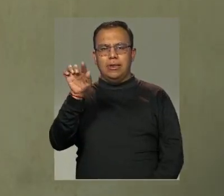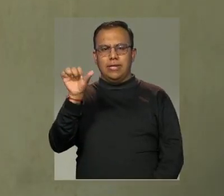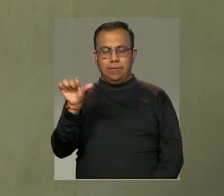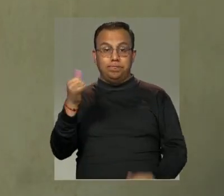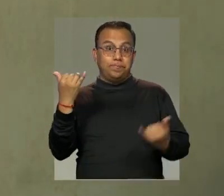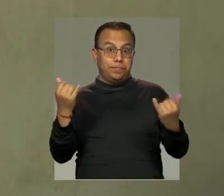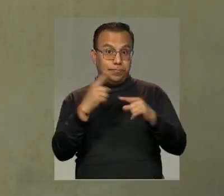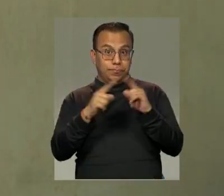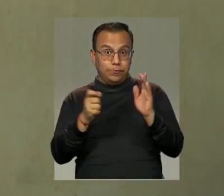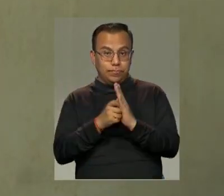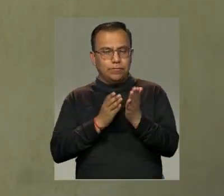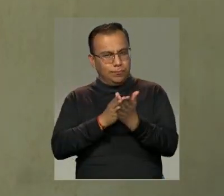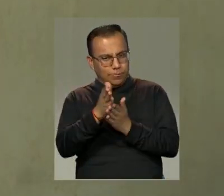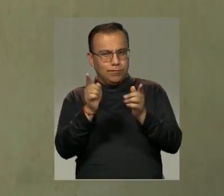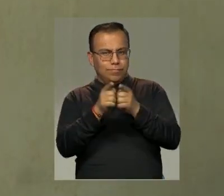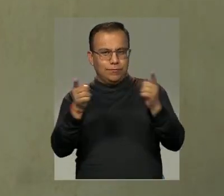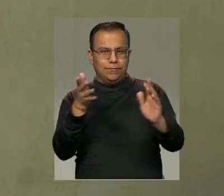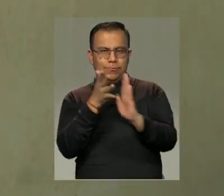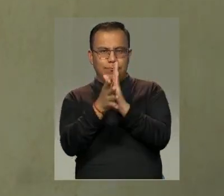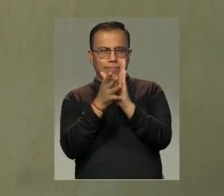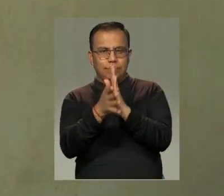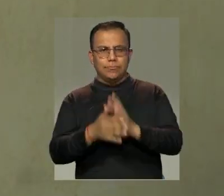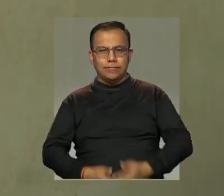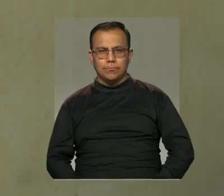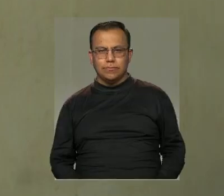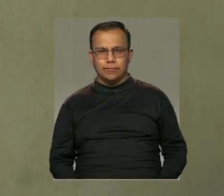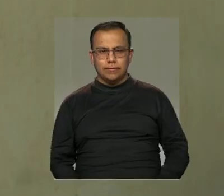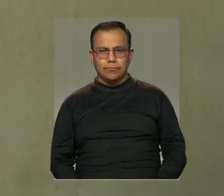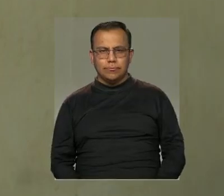Sin embargo, ustedes, Cristian, siga con más información.